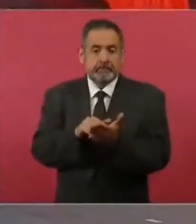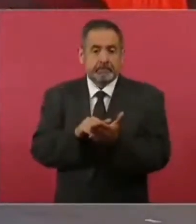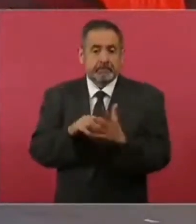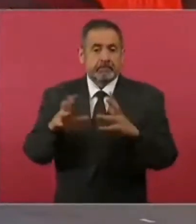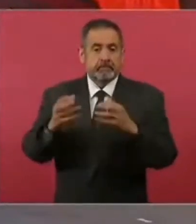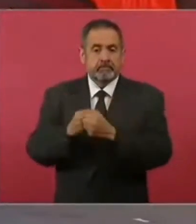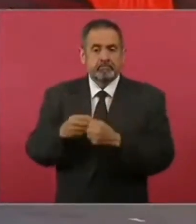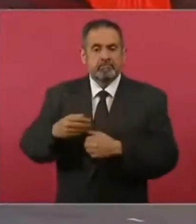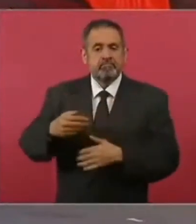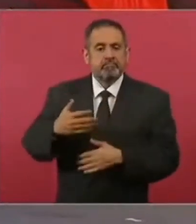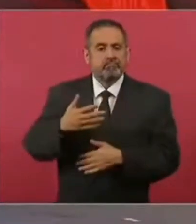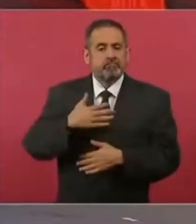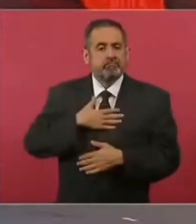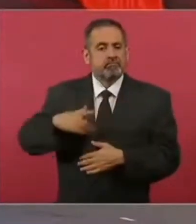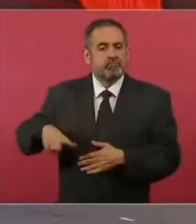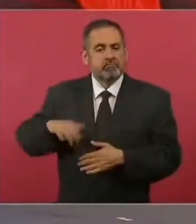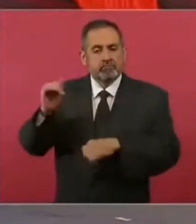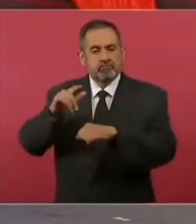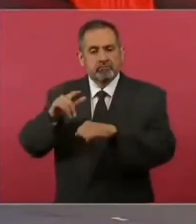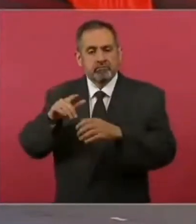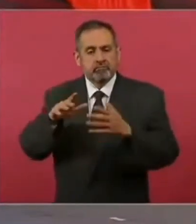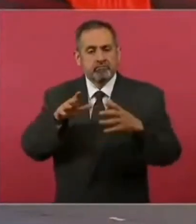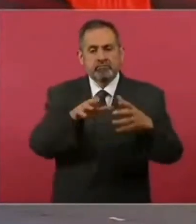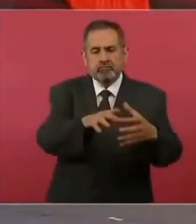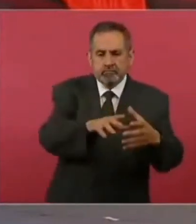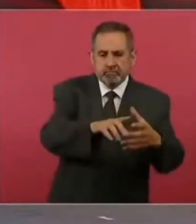son del Estado,